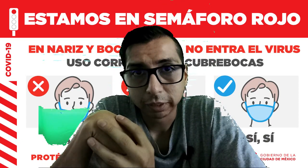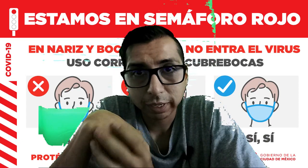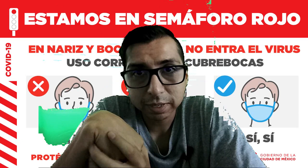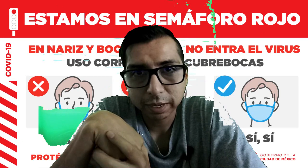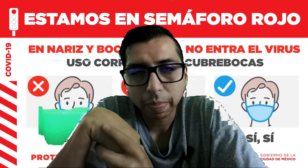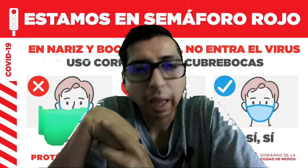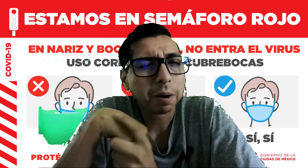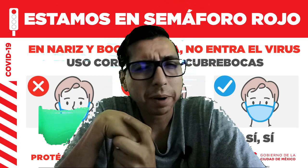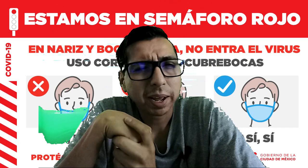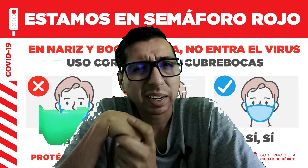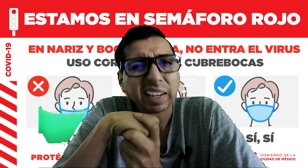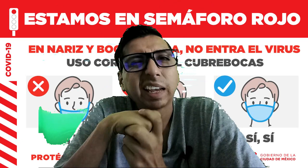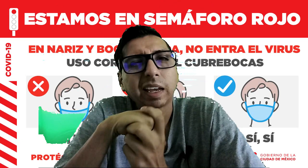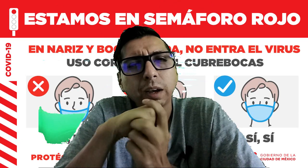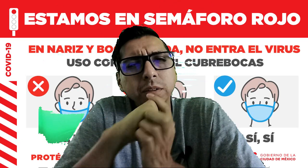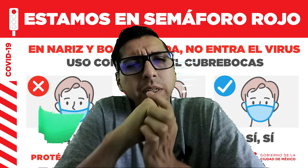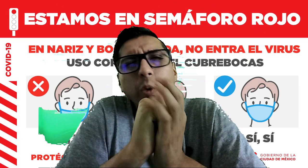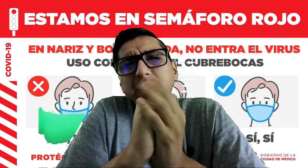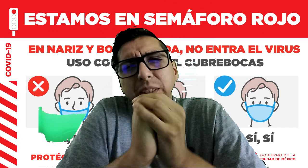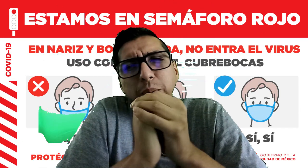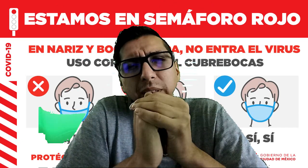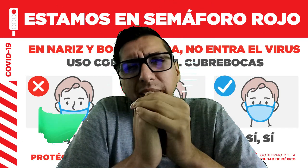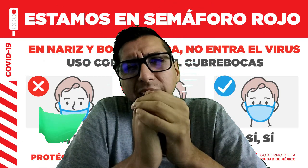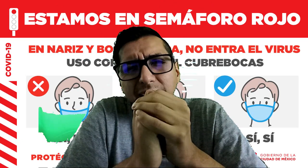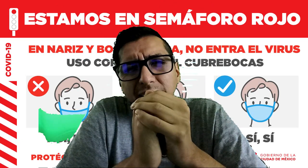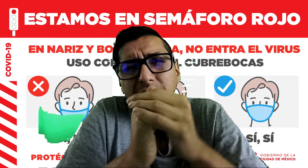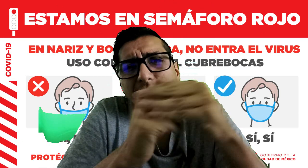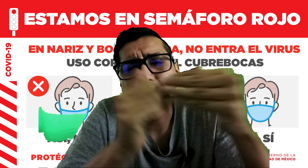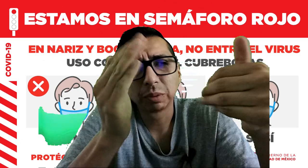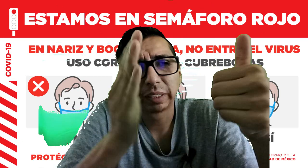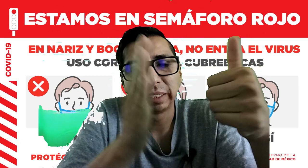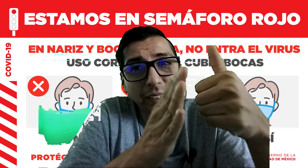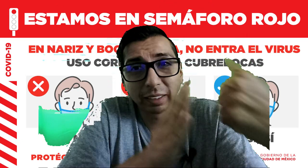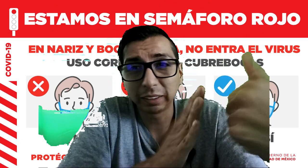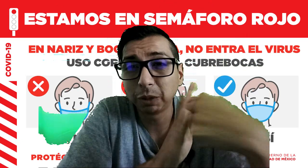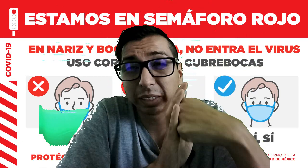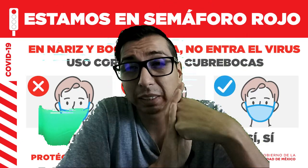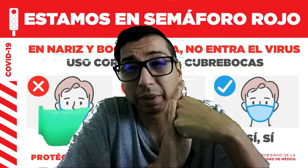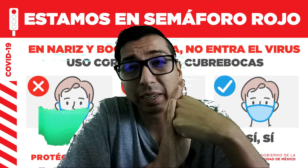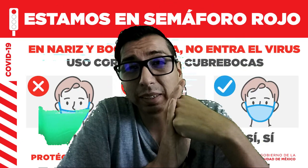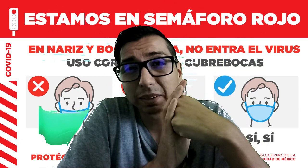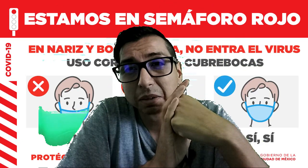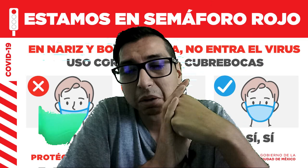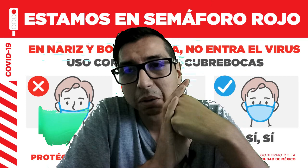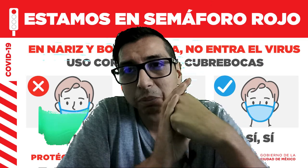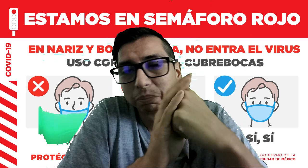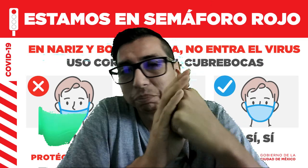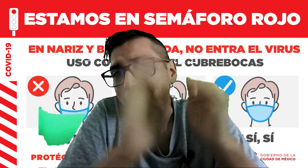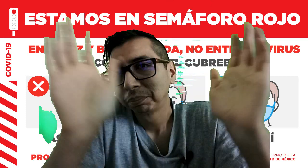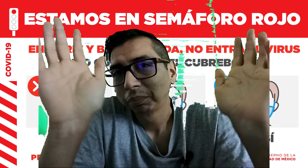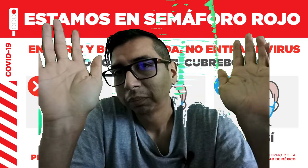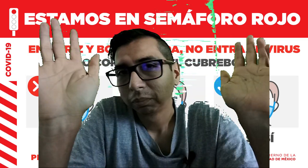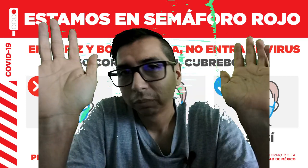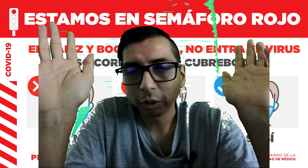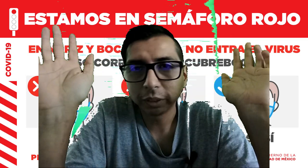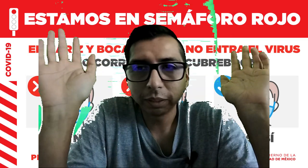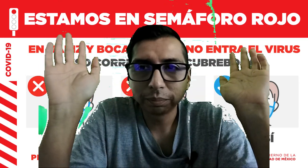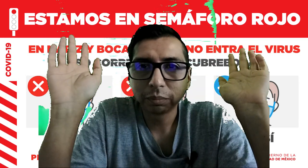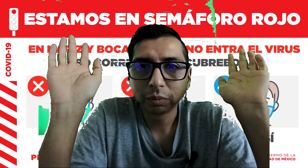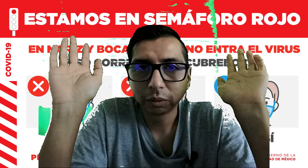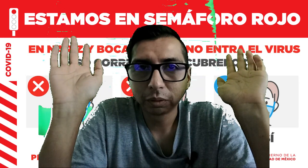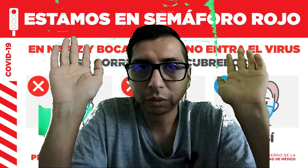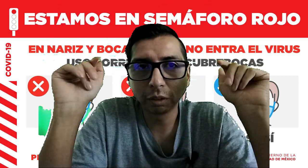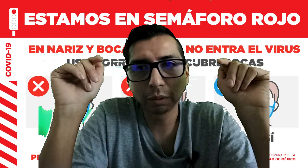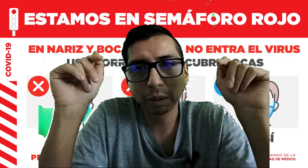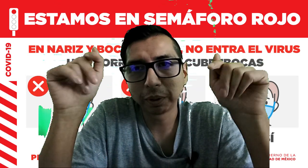seguir quedándonos en casa. Ahora, ¿qué consecuencias puede traer esto que se te retrase una semana? No